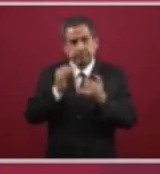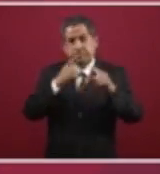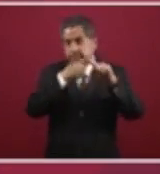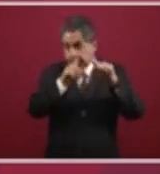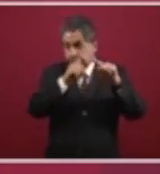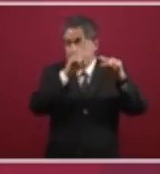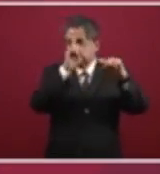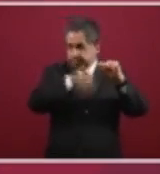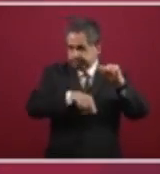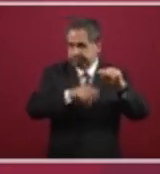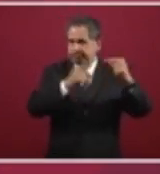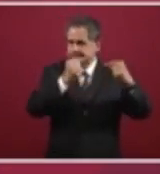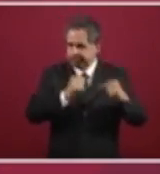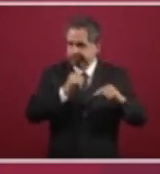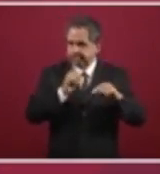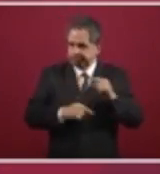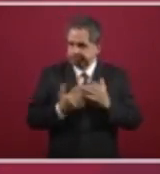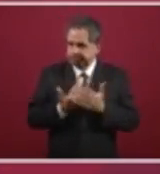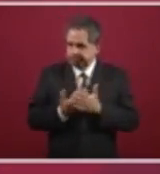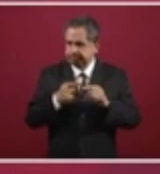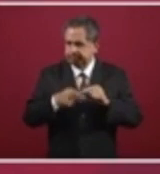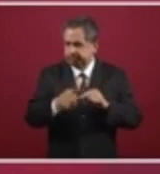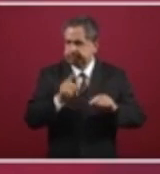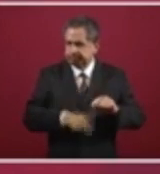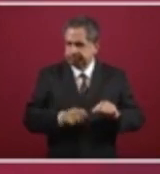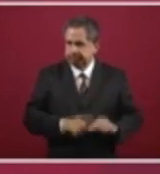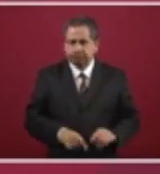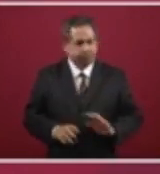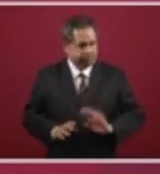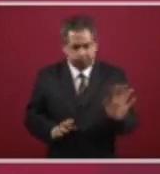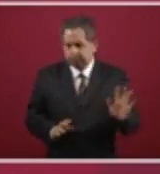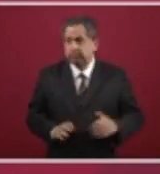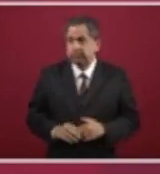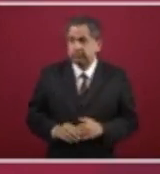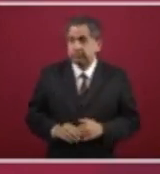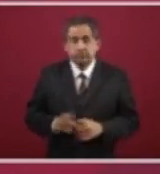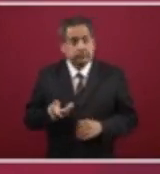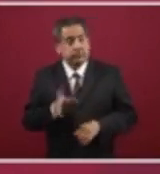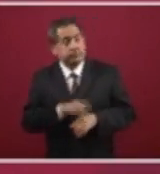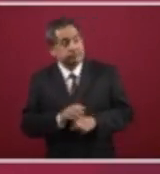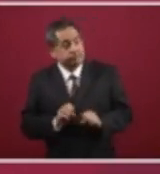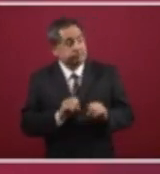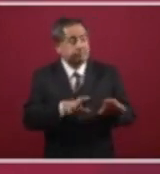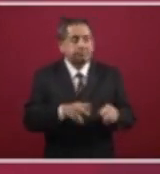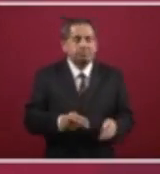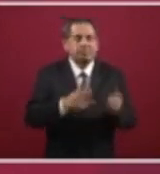No se da el visto bueno a ningún negocio